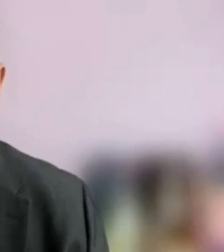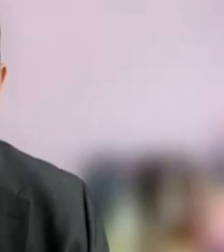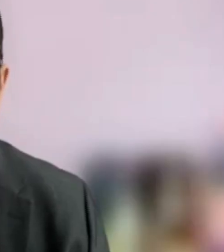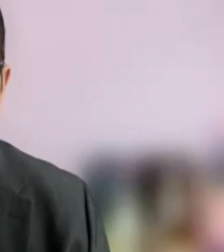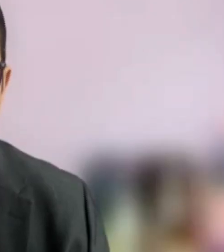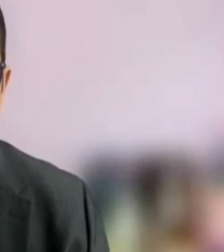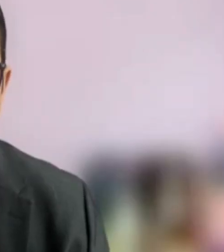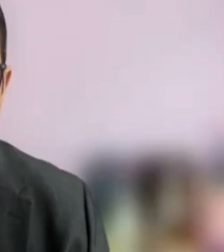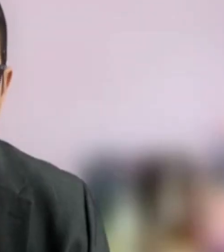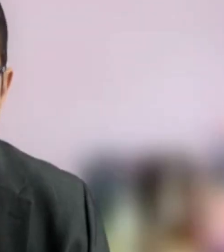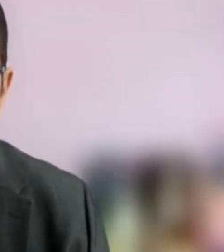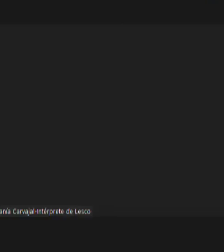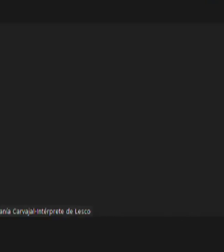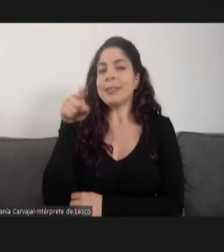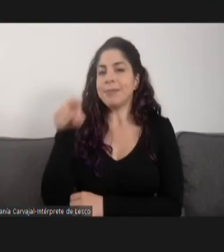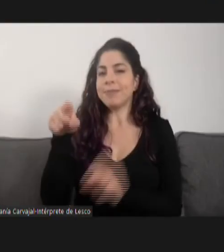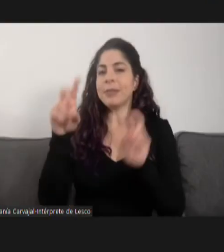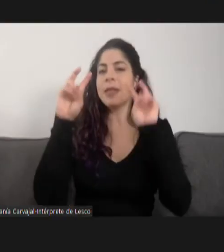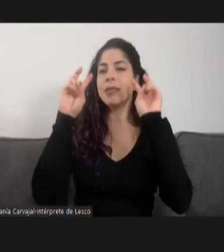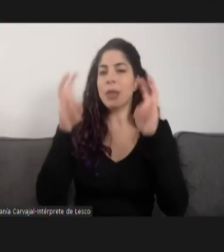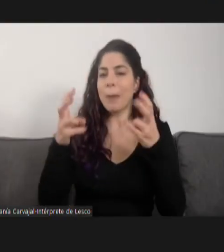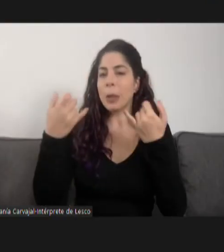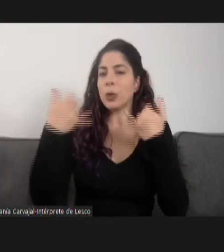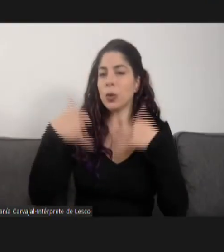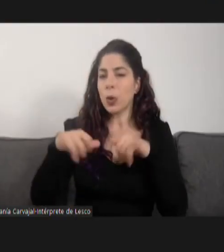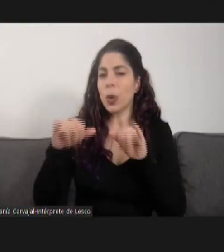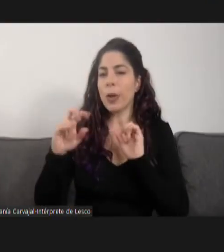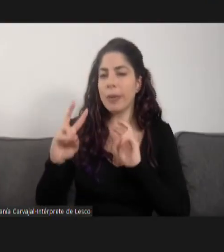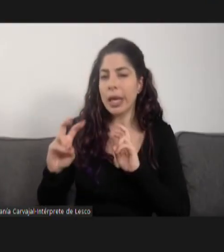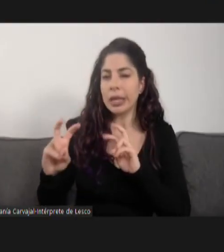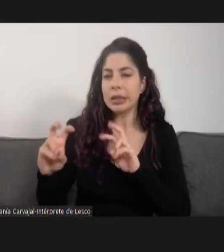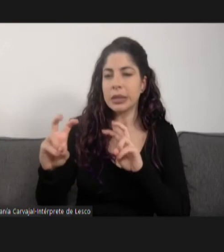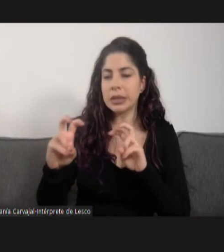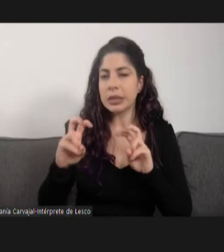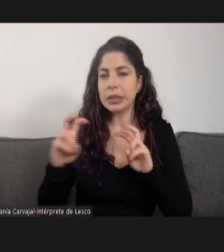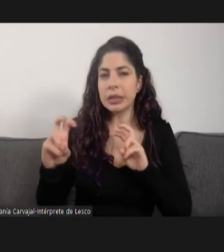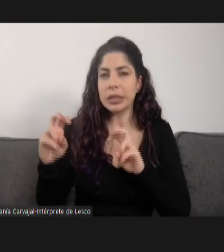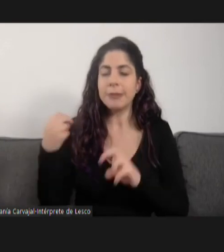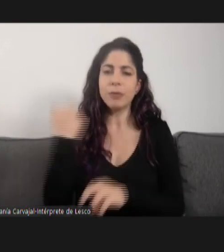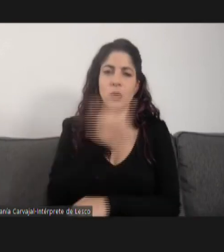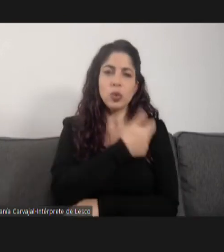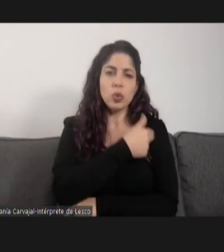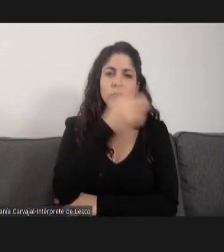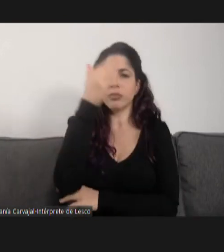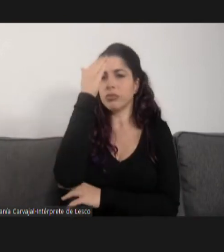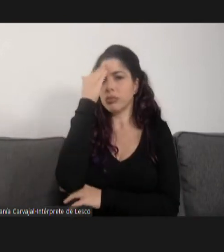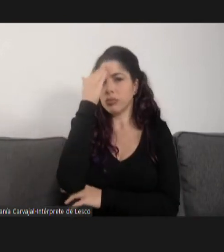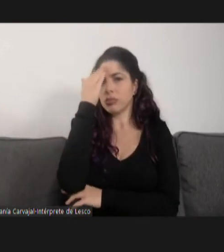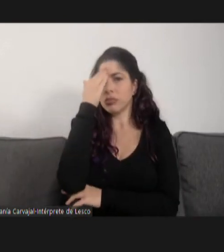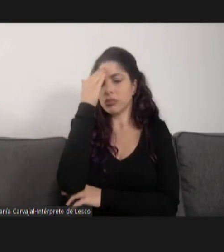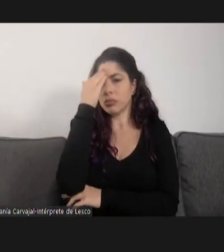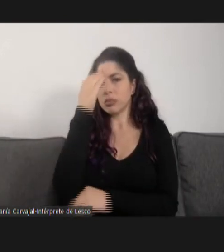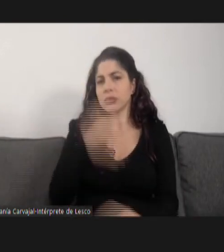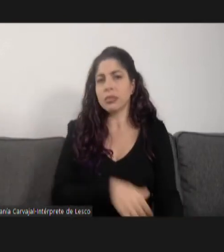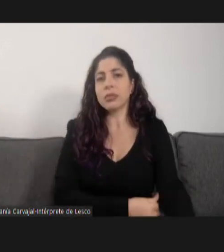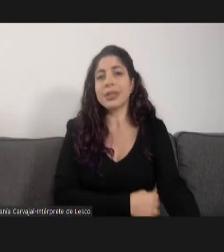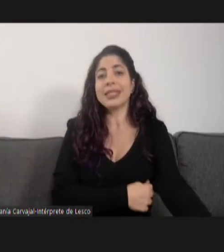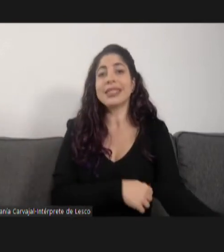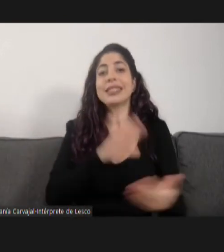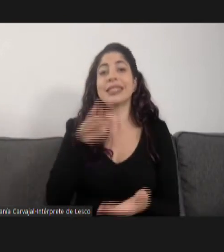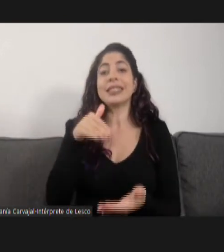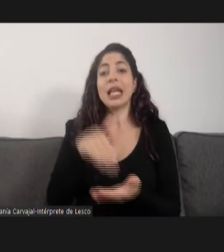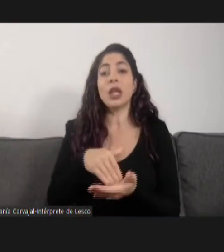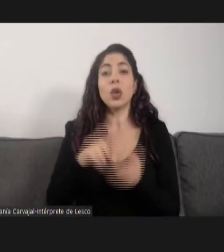Sí, eso es un tema que igual sigue en constante análisis. Sabemos que los centros